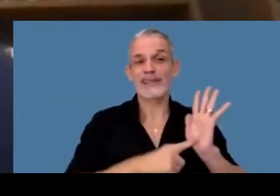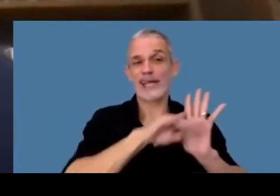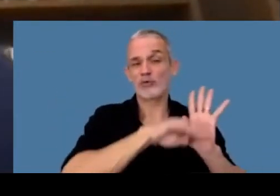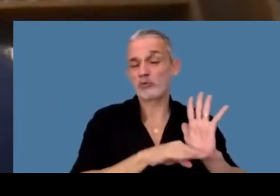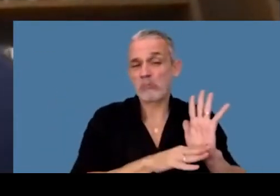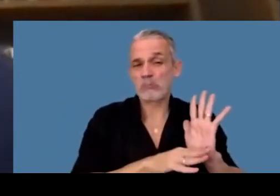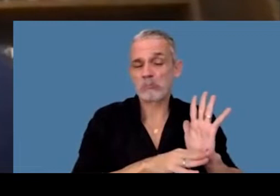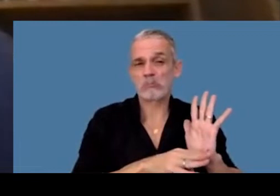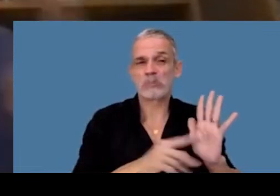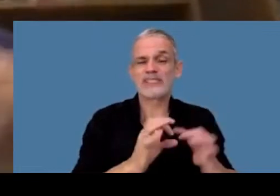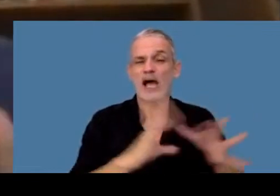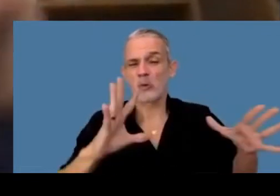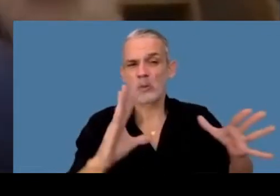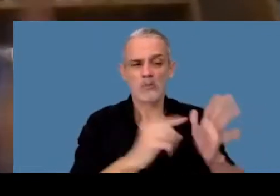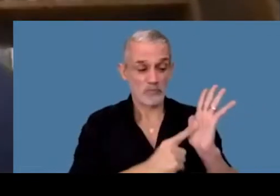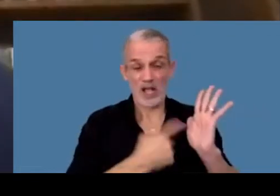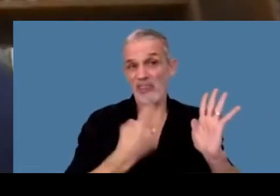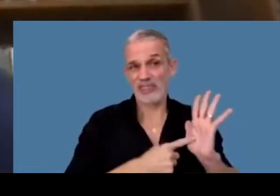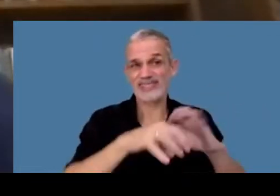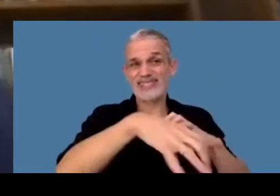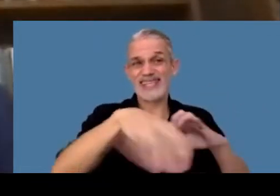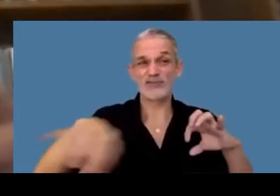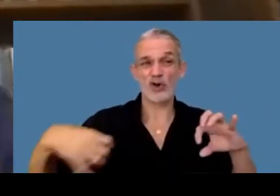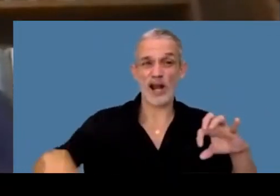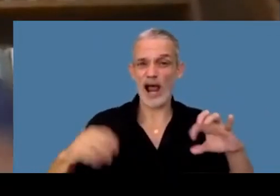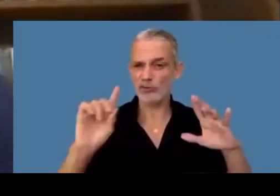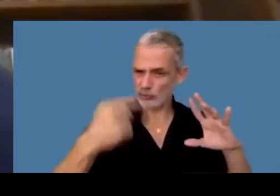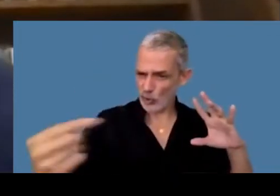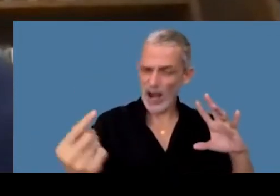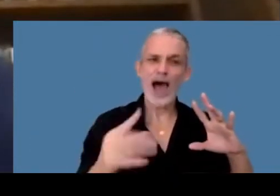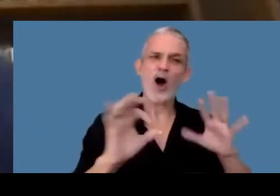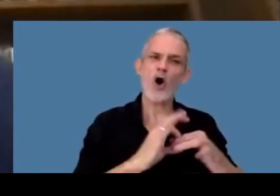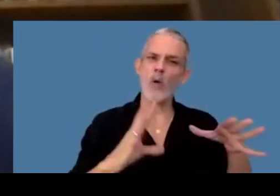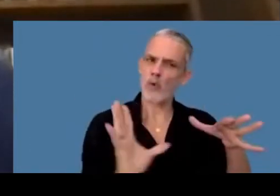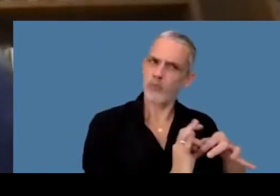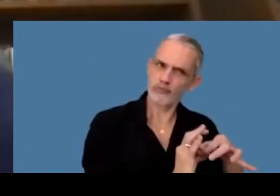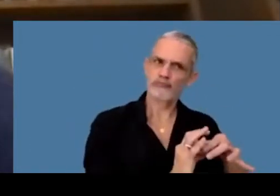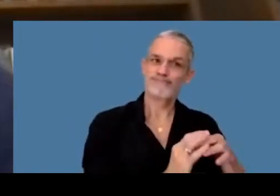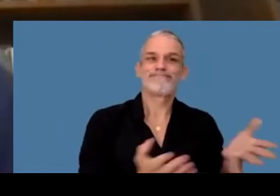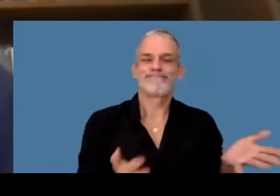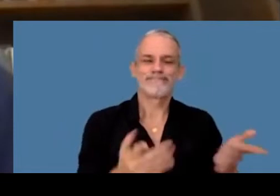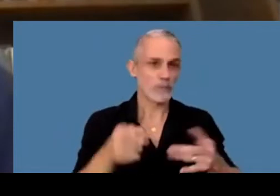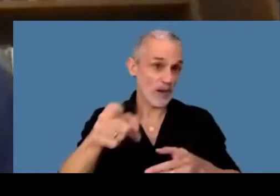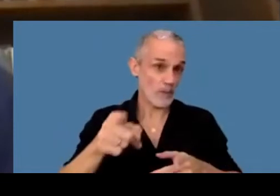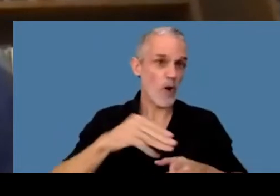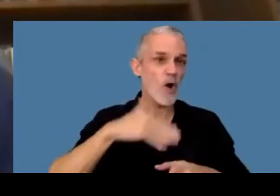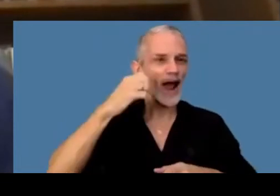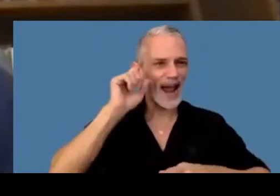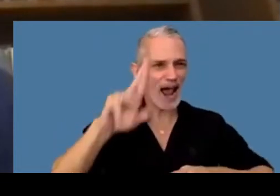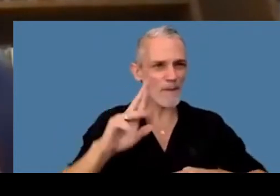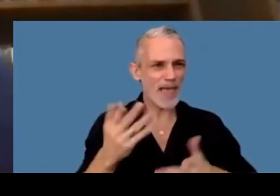que tienen las seccionales. Ahora, es en una lógica esto, que a partir de lo tuyo también lo voy a adelantar,